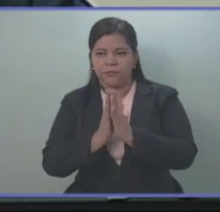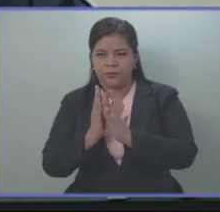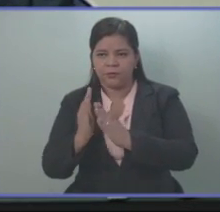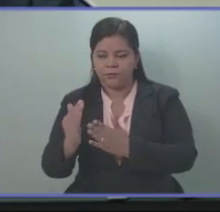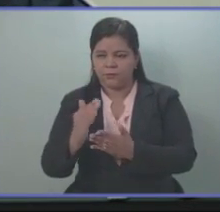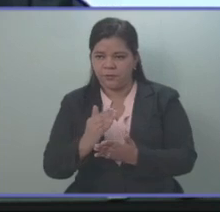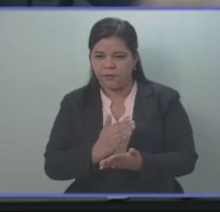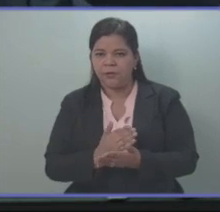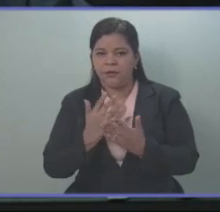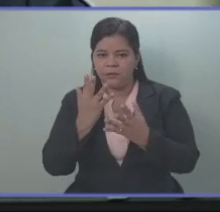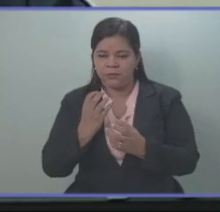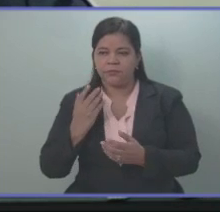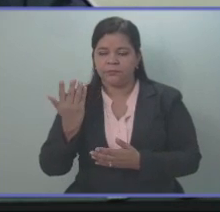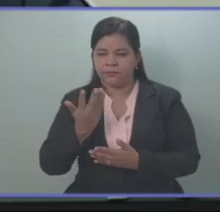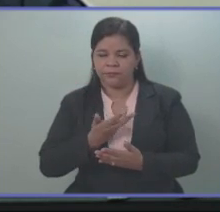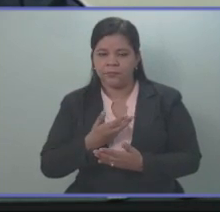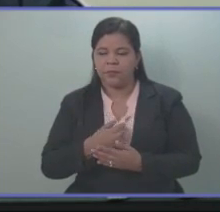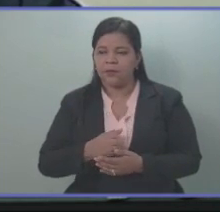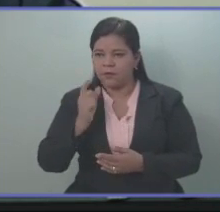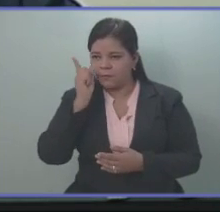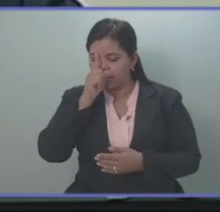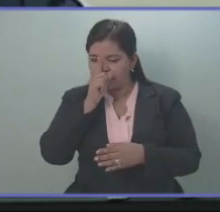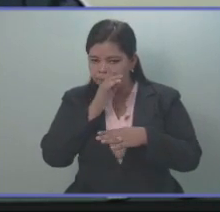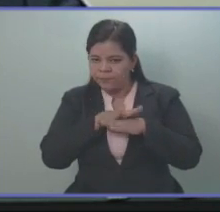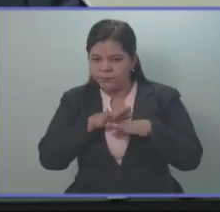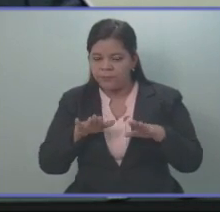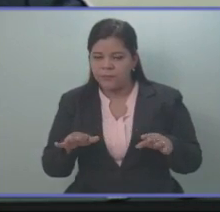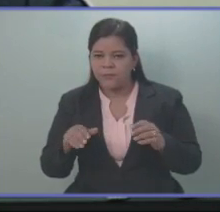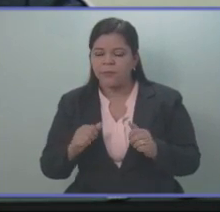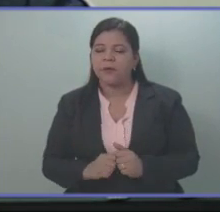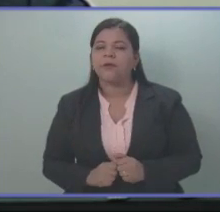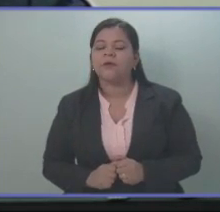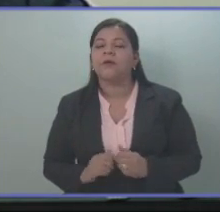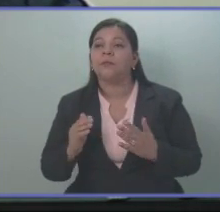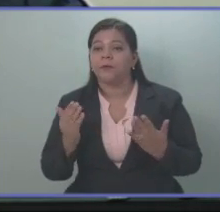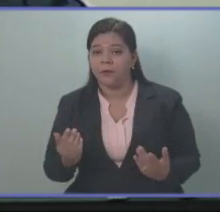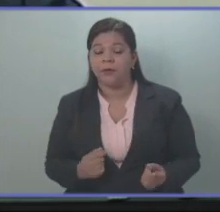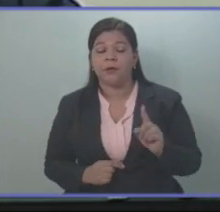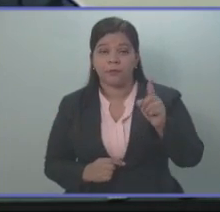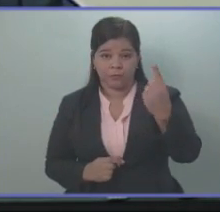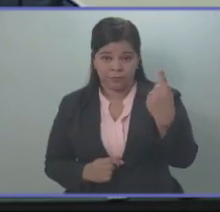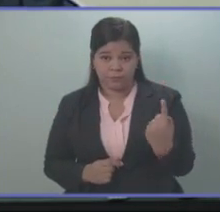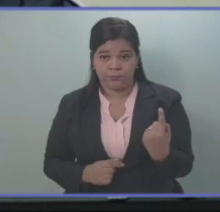e incorporar un minuto de silencio por una persona que